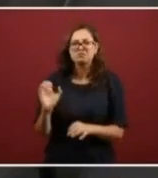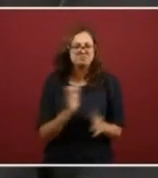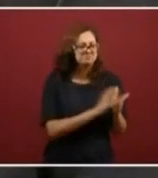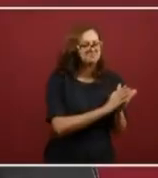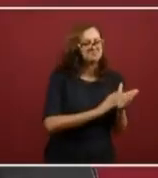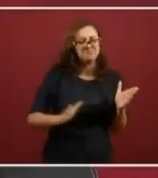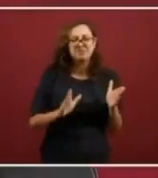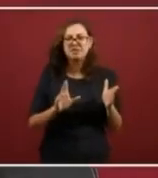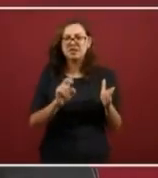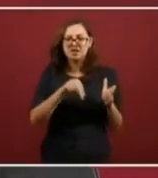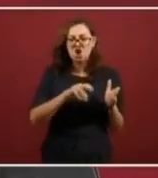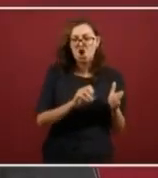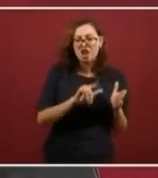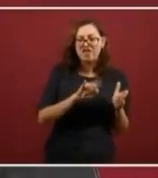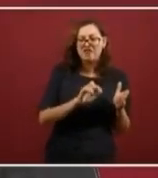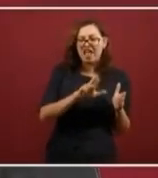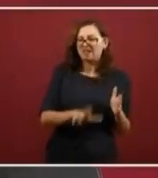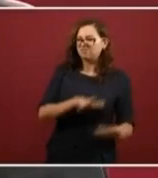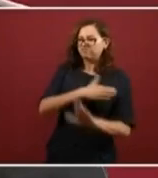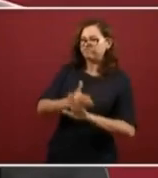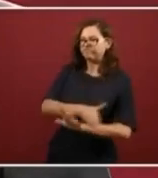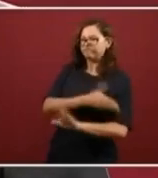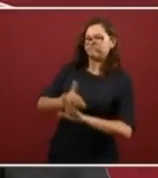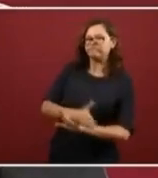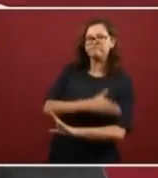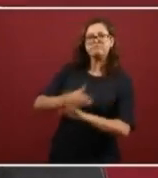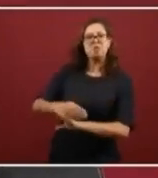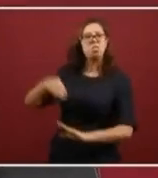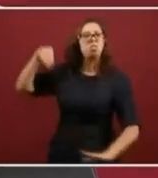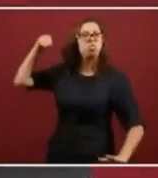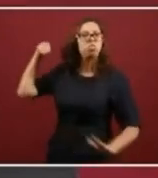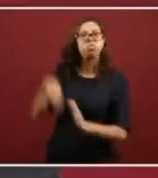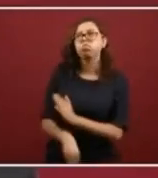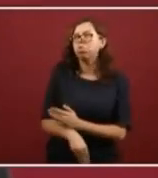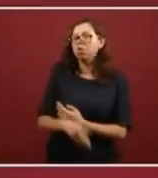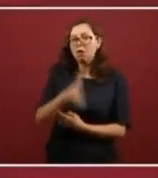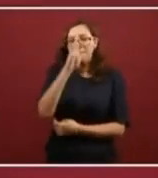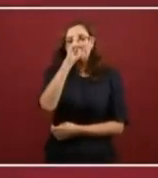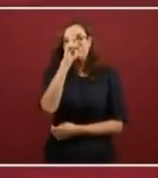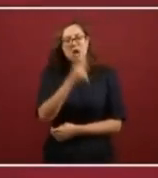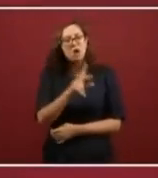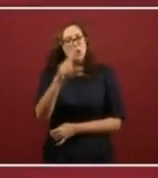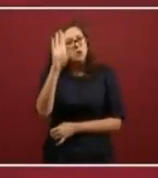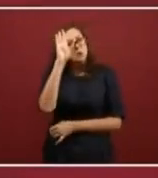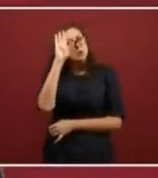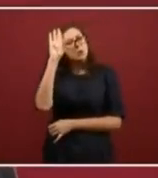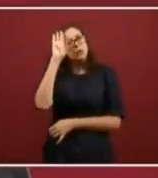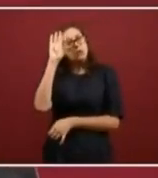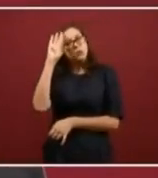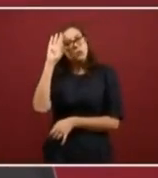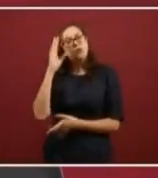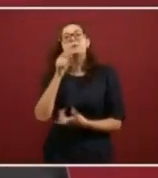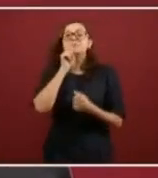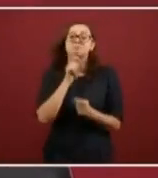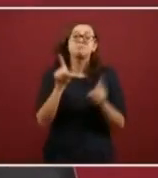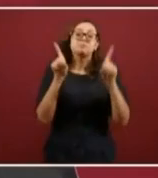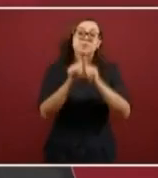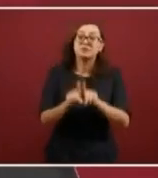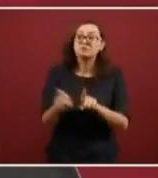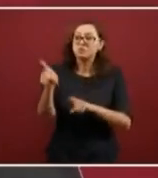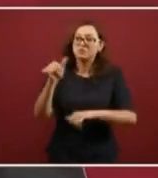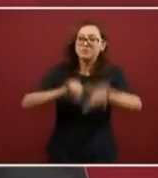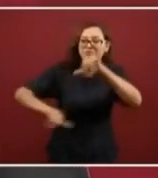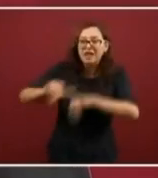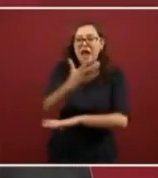en el periodo neoliberal, como destruyeron la industria de los fertilizantes y